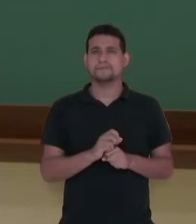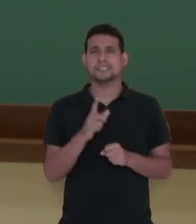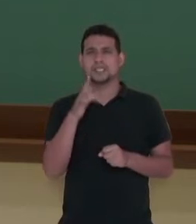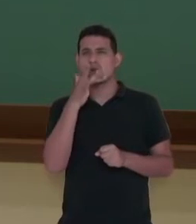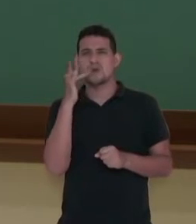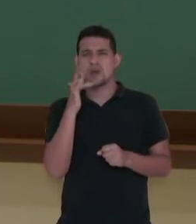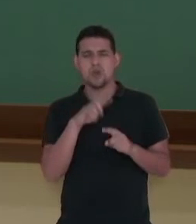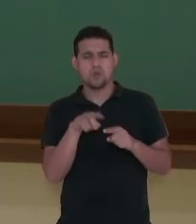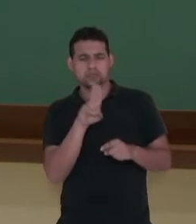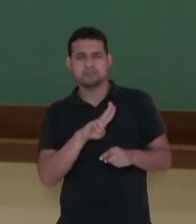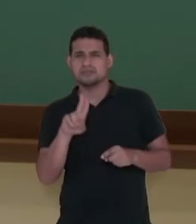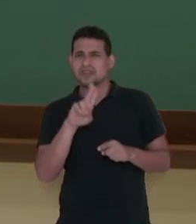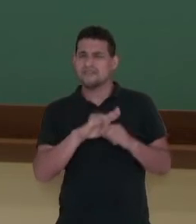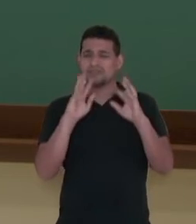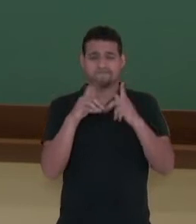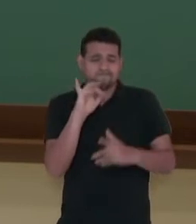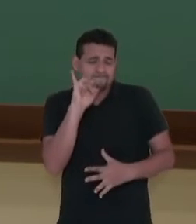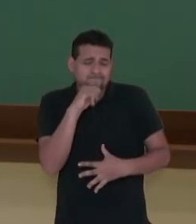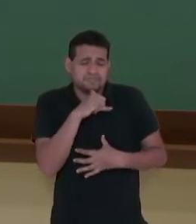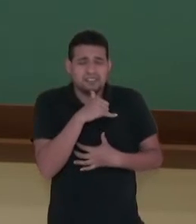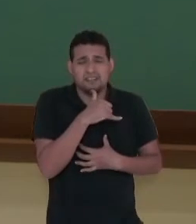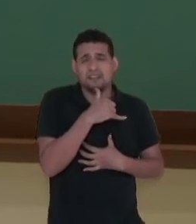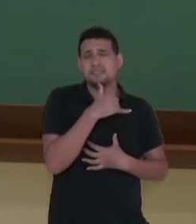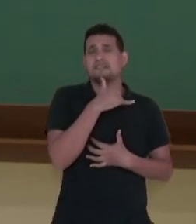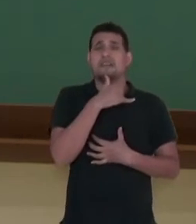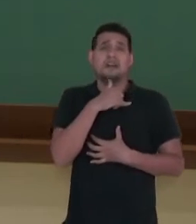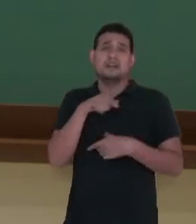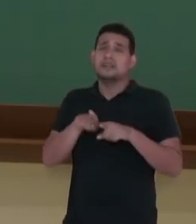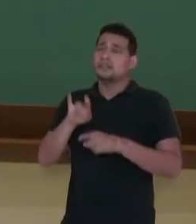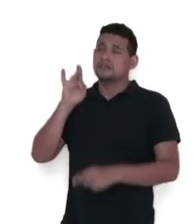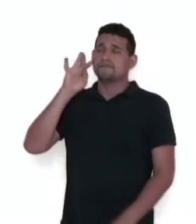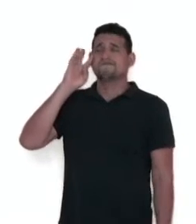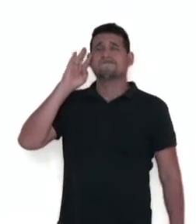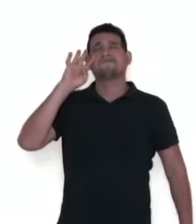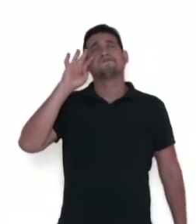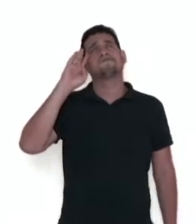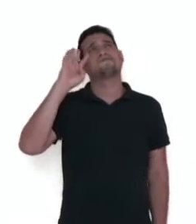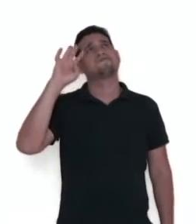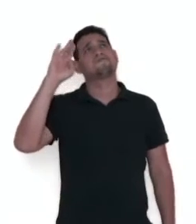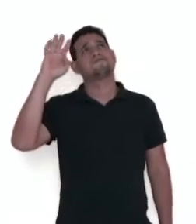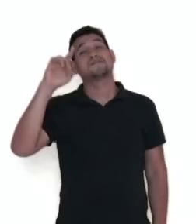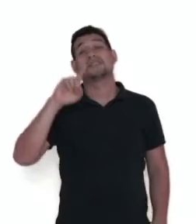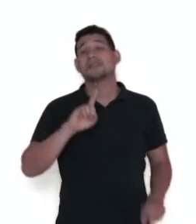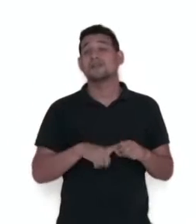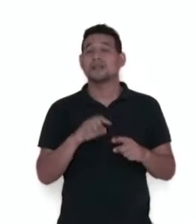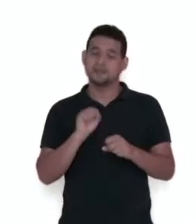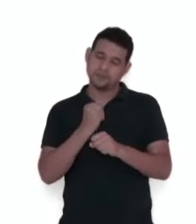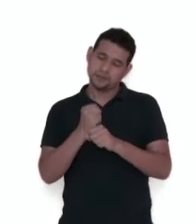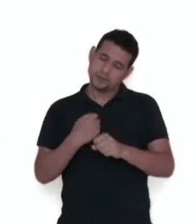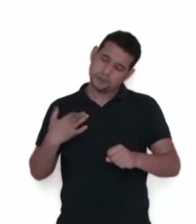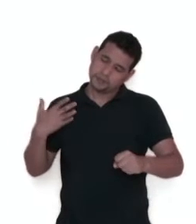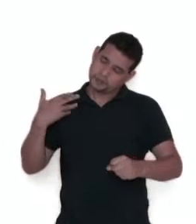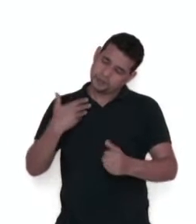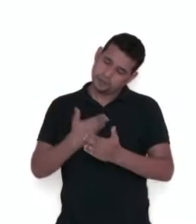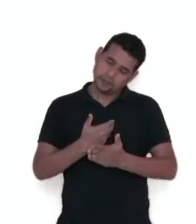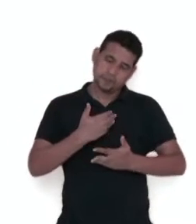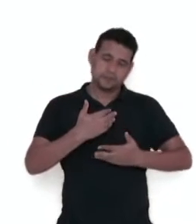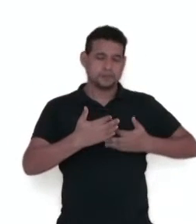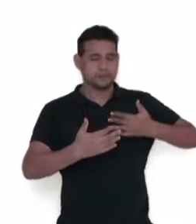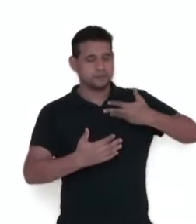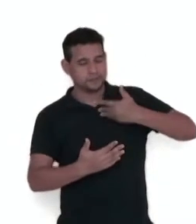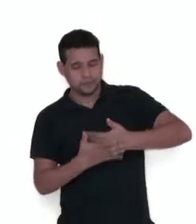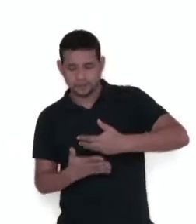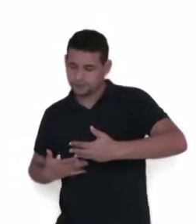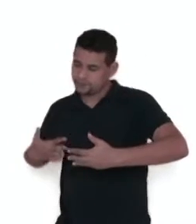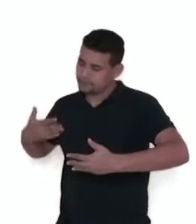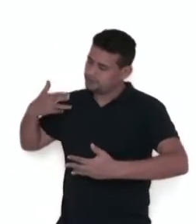su ropaje, su tristeza y su ilusión, y el tiempo se escurrió, pasó, y sus ojos